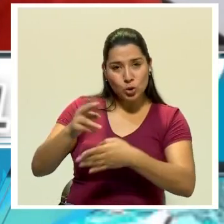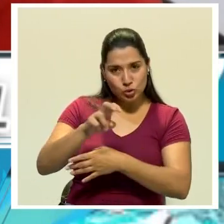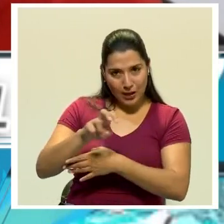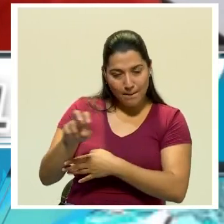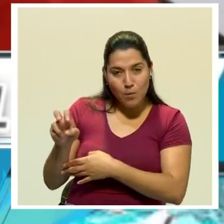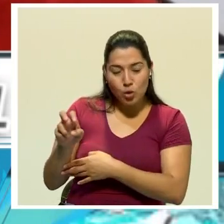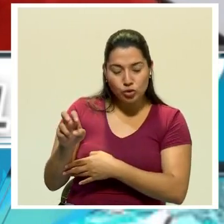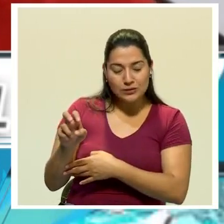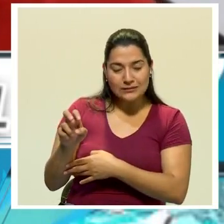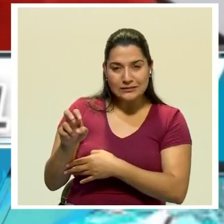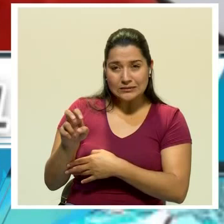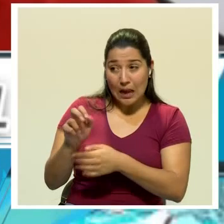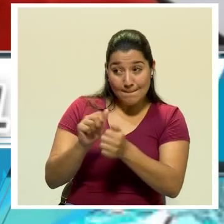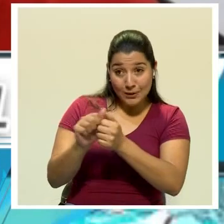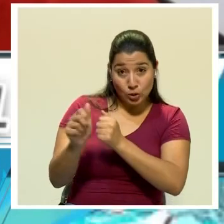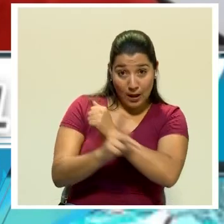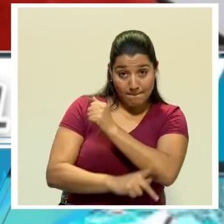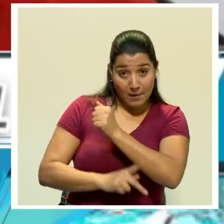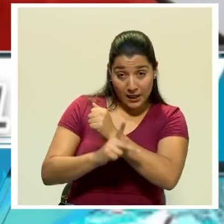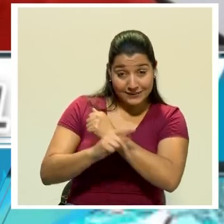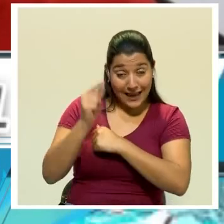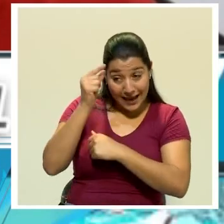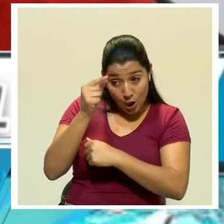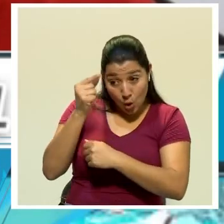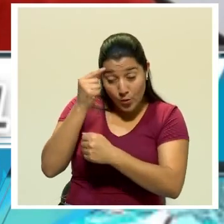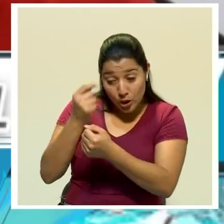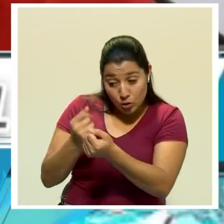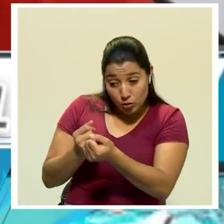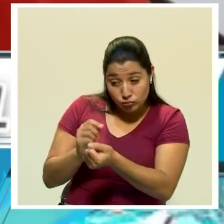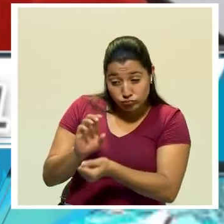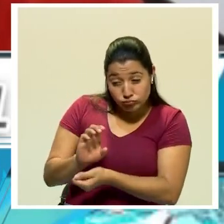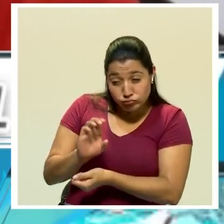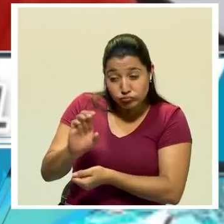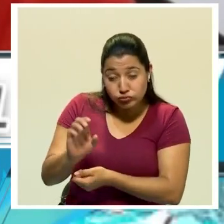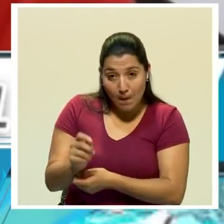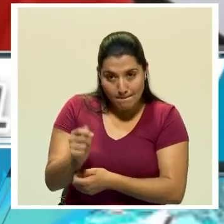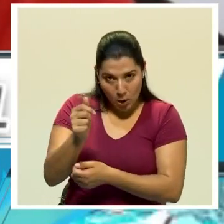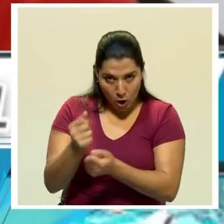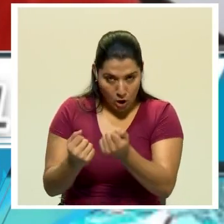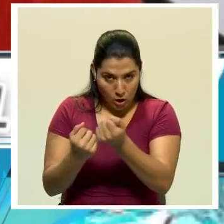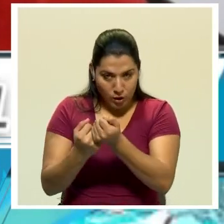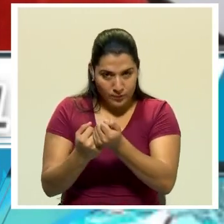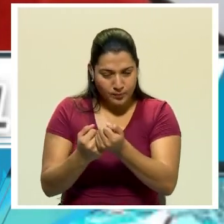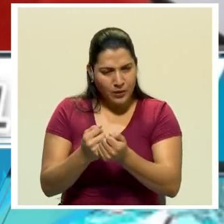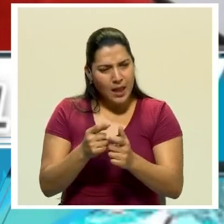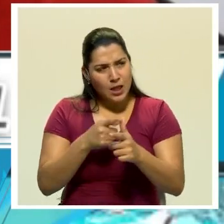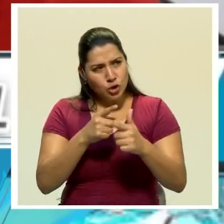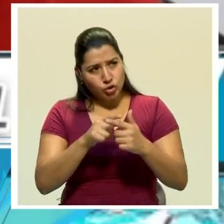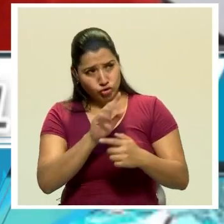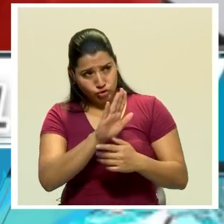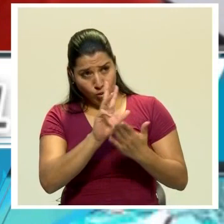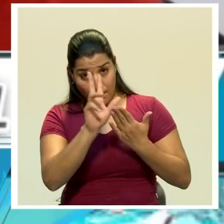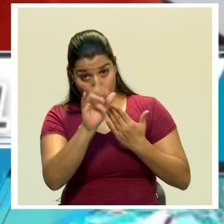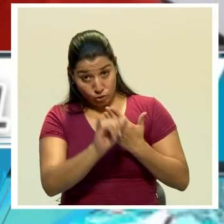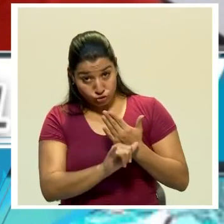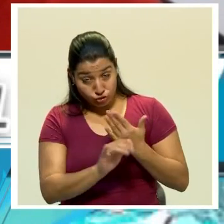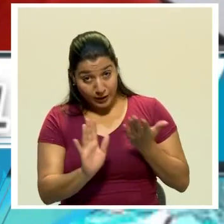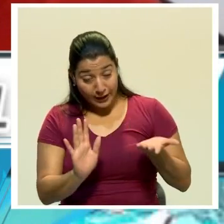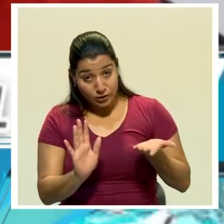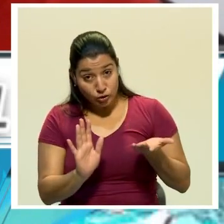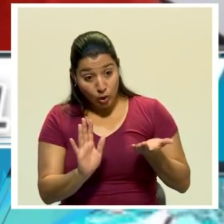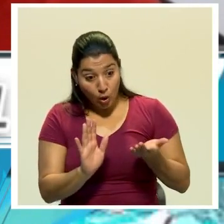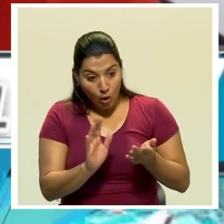transporte, el Estado les mete un poquito el hombro. El modelo que ustedes están planteando es